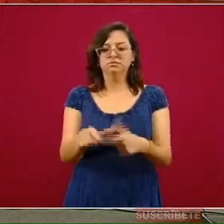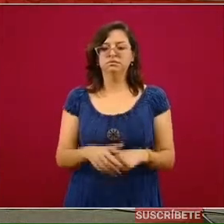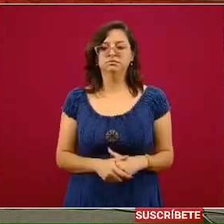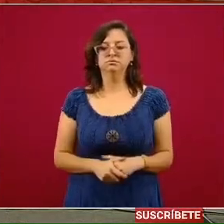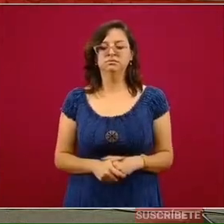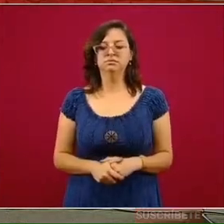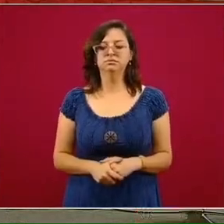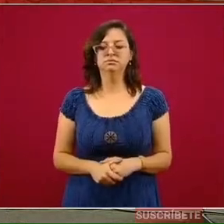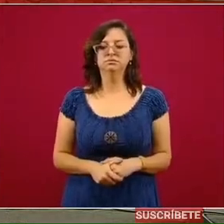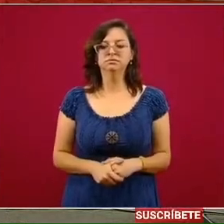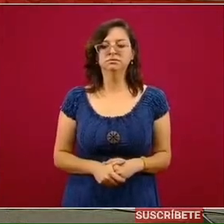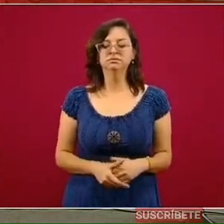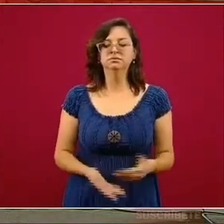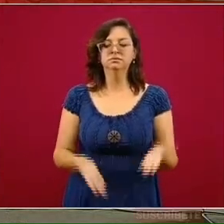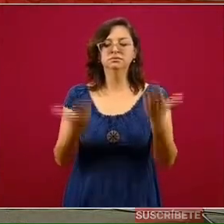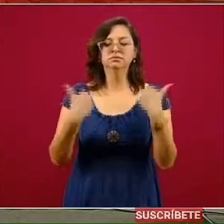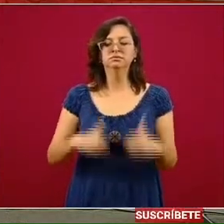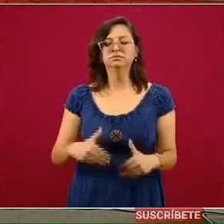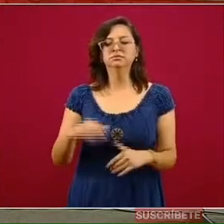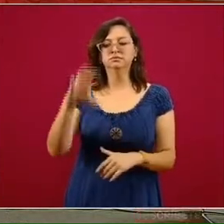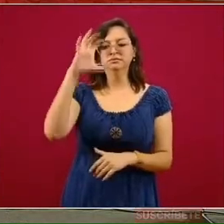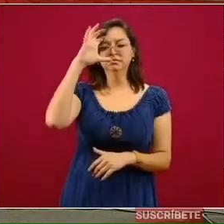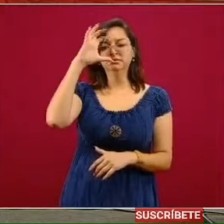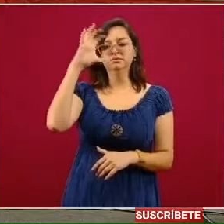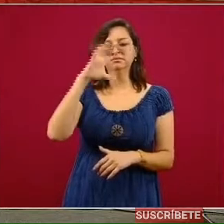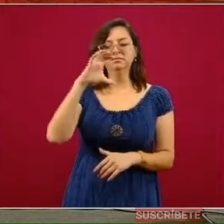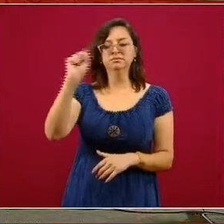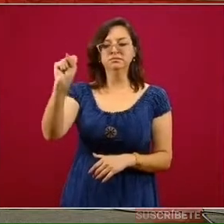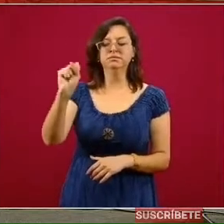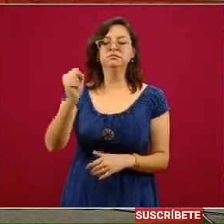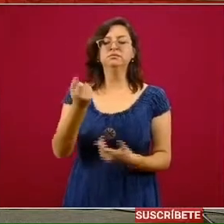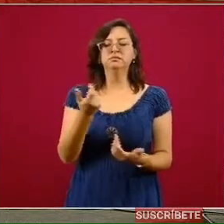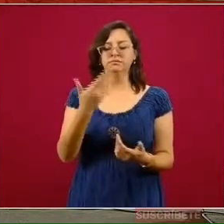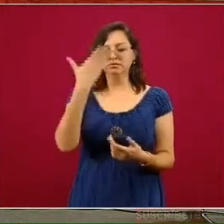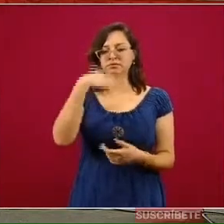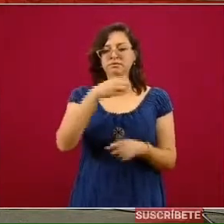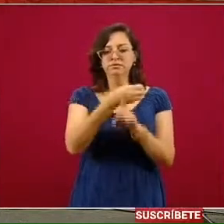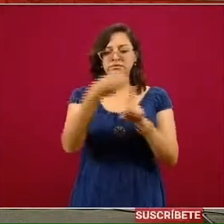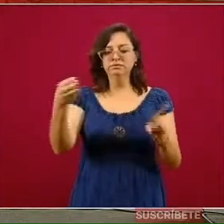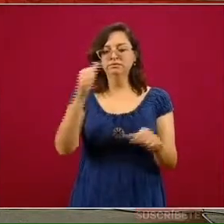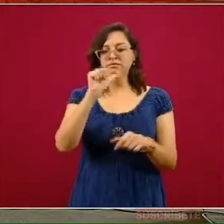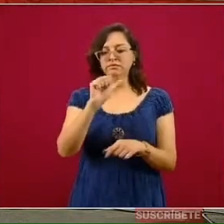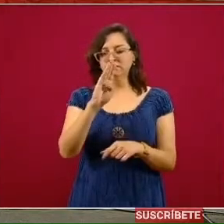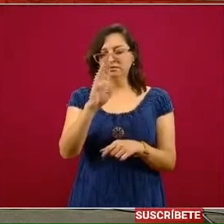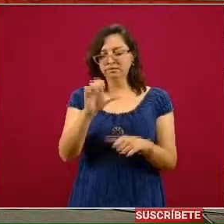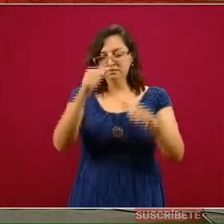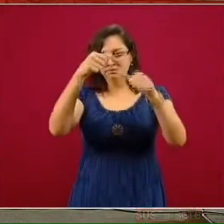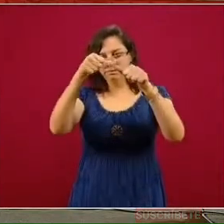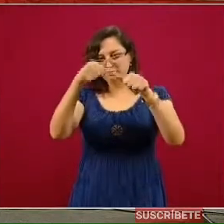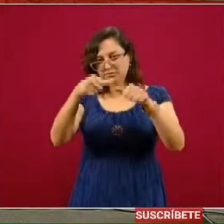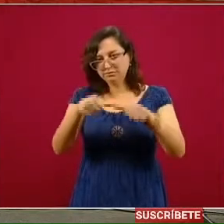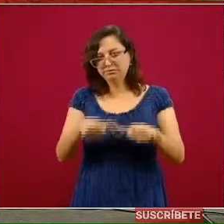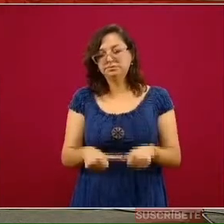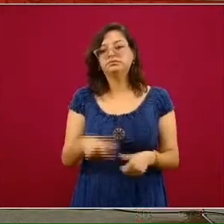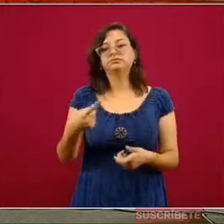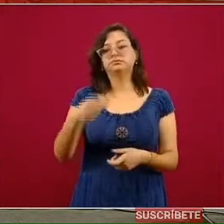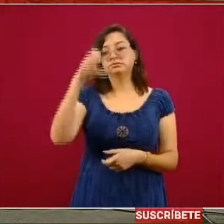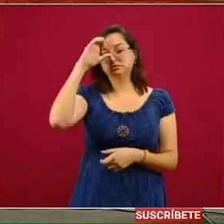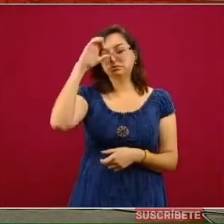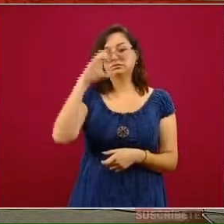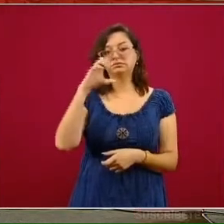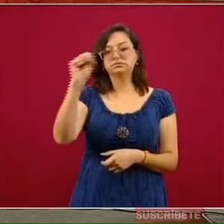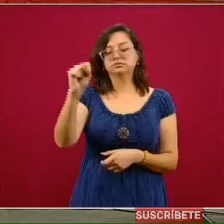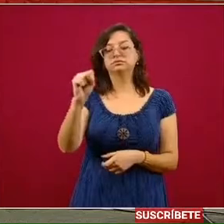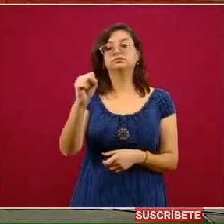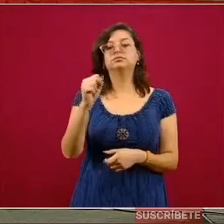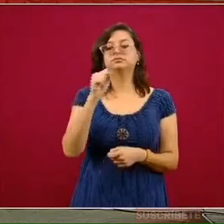Bien, sigamos ahora con el estado de Morelos. Estamos yendo en orden alfabético con todos los estados. Veamos que también en el caso del estado de Morelos vemos